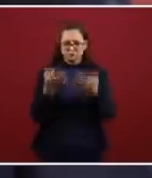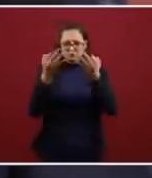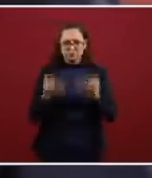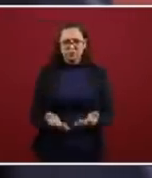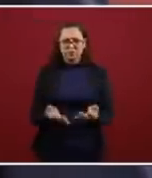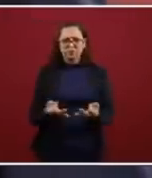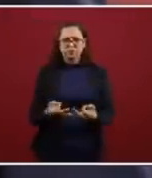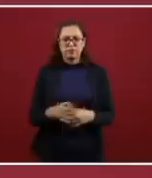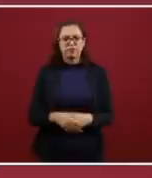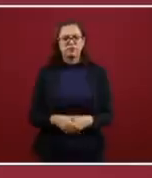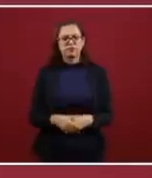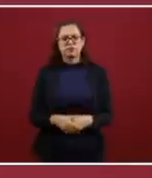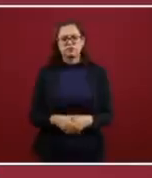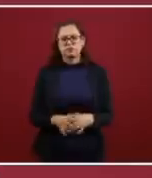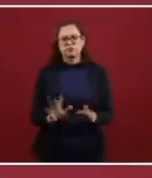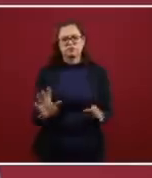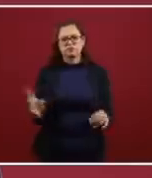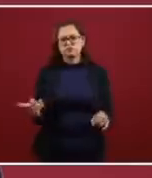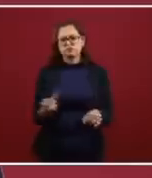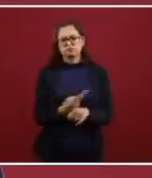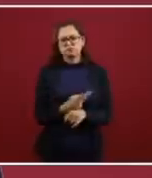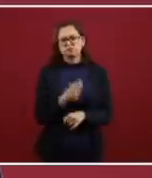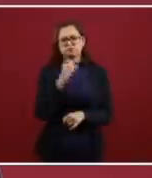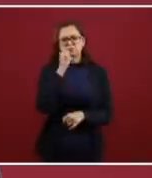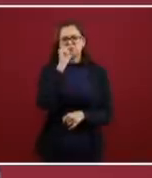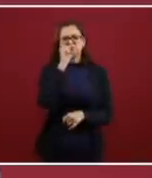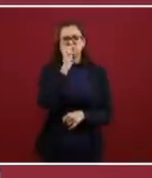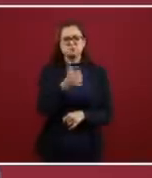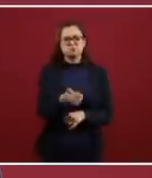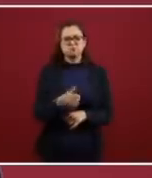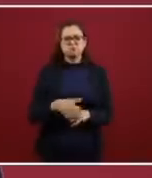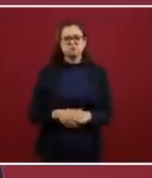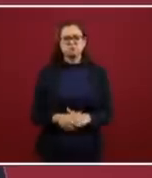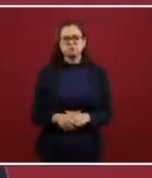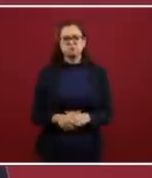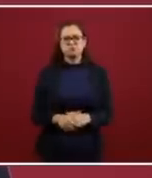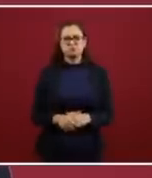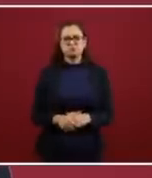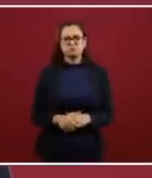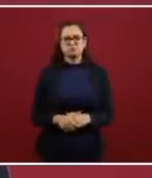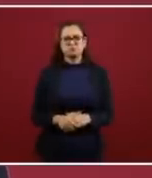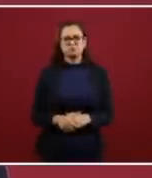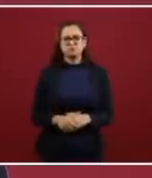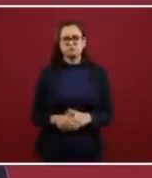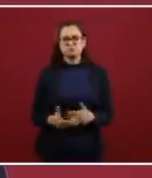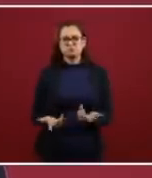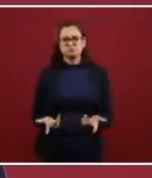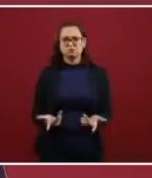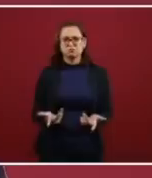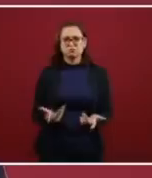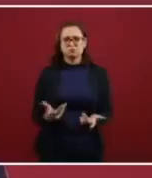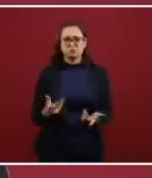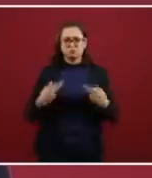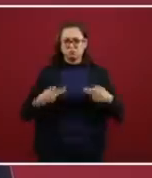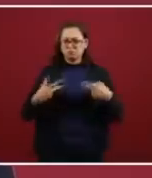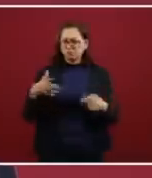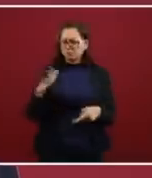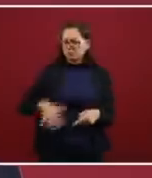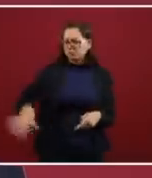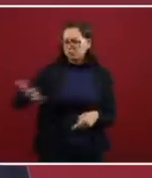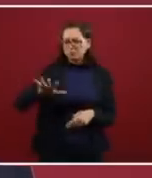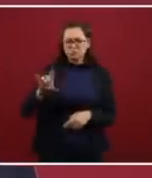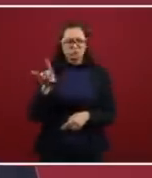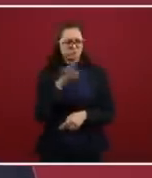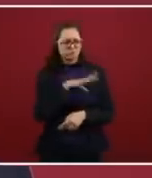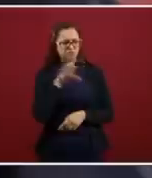y no pasa absolutamente nada. No hay que tenerle miedo al pueblo, no hay que tenerle